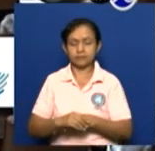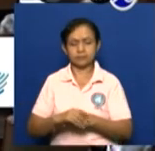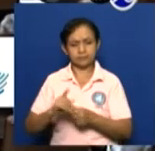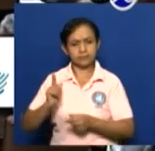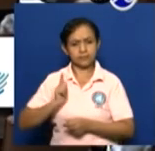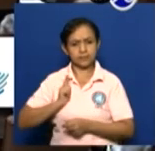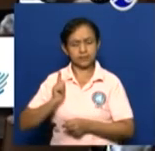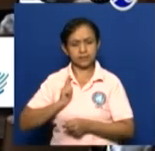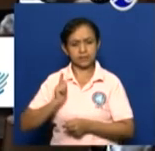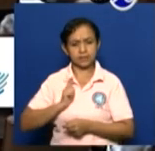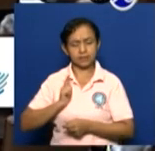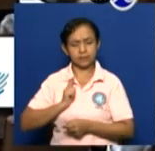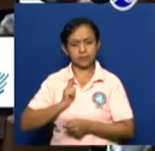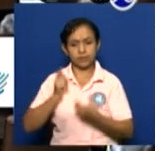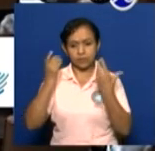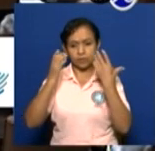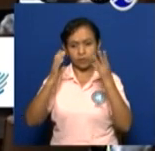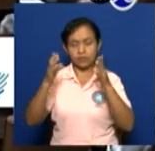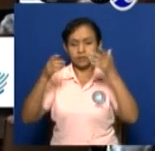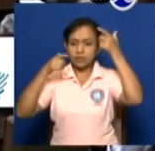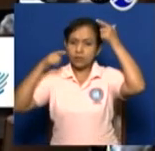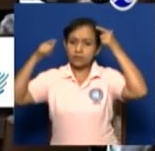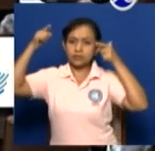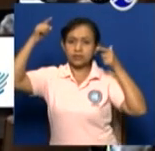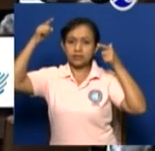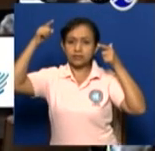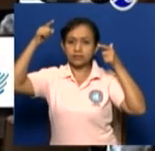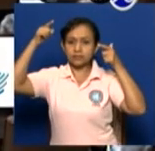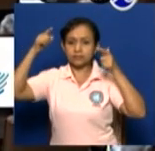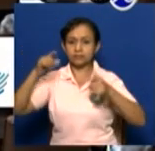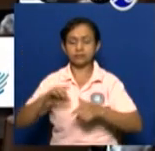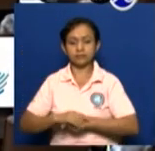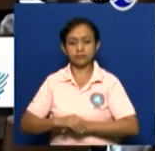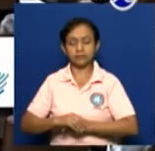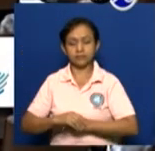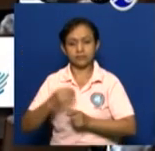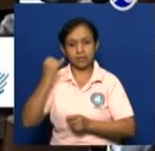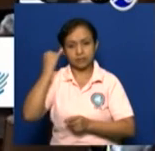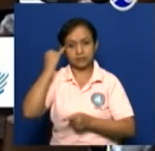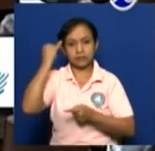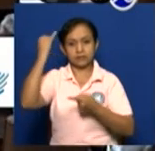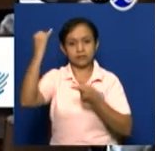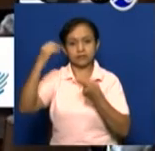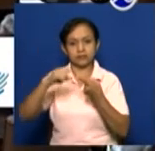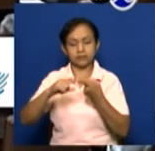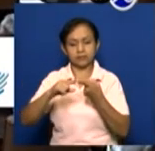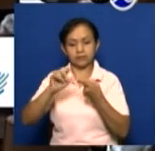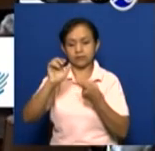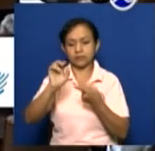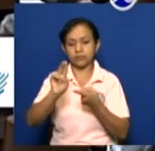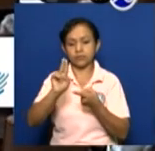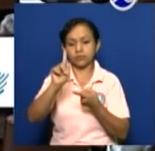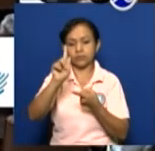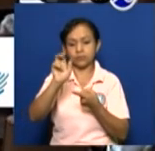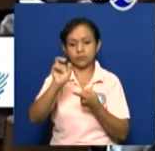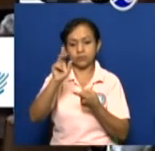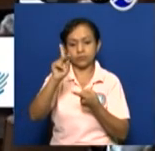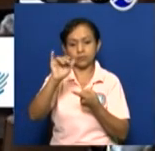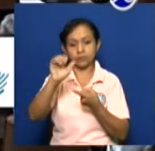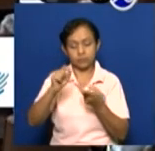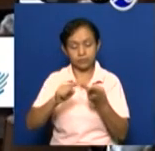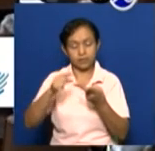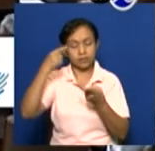¿Tenemos asuntos pendientes con Sandino? Los ideales, las utopías y los sueños